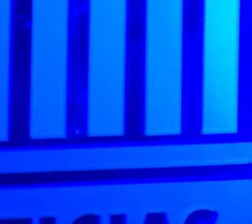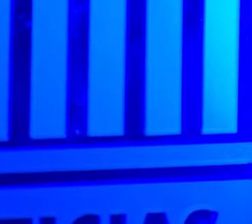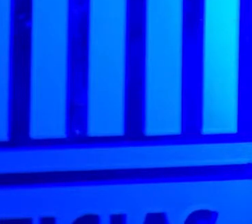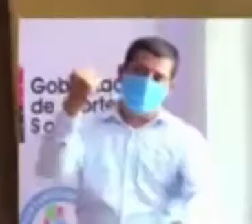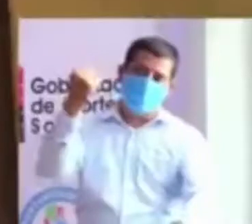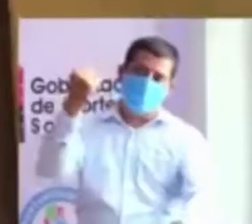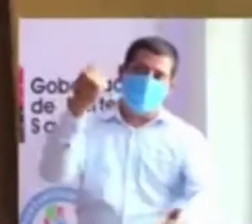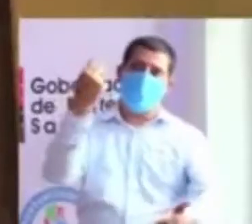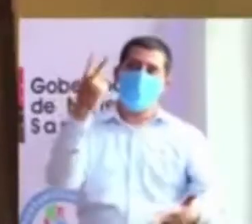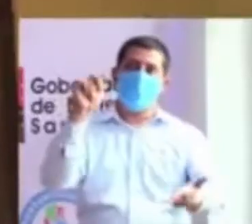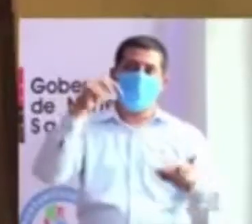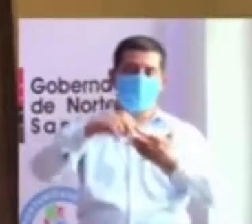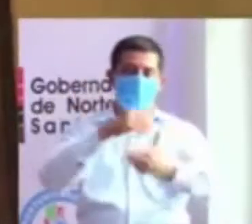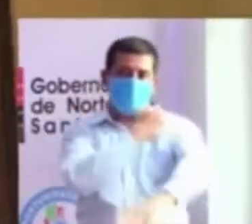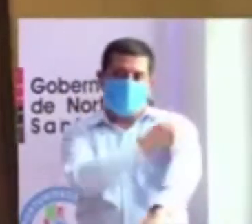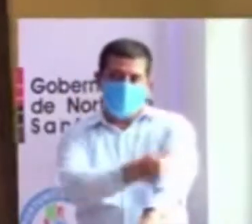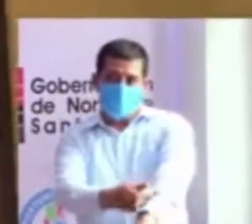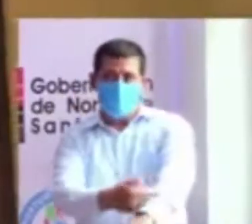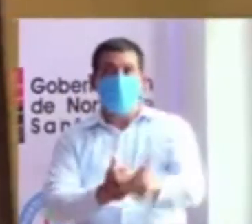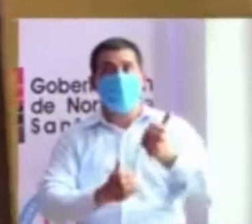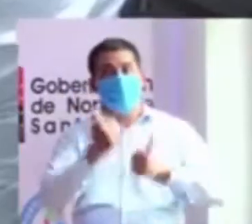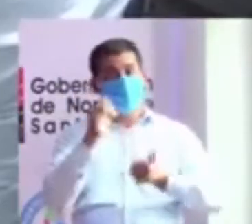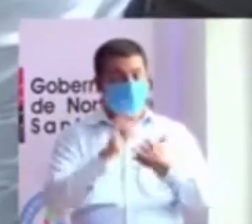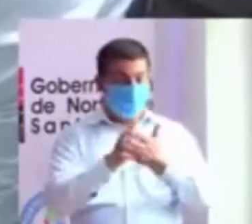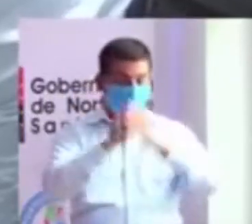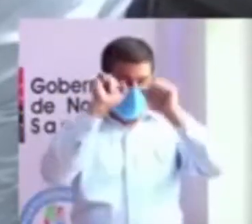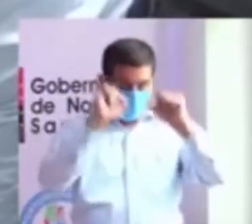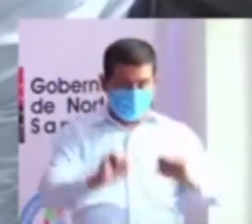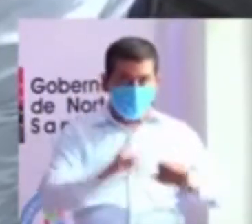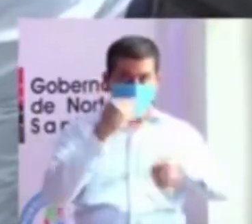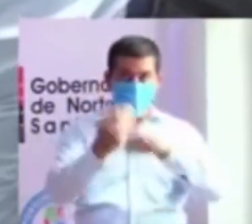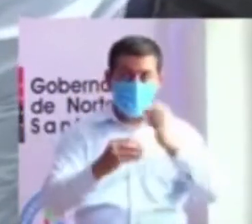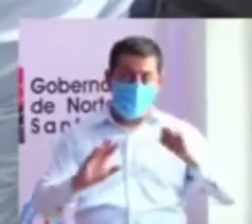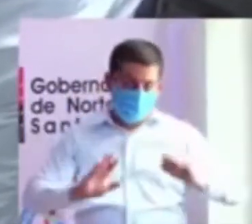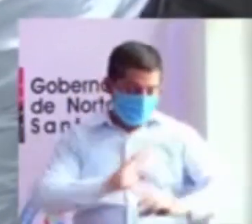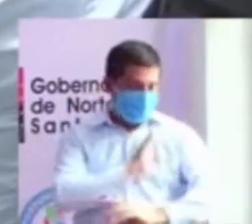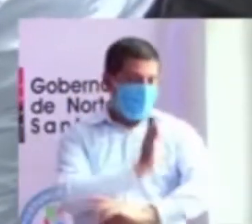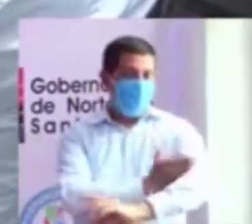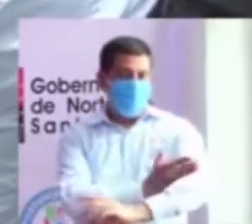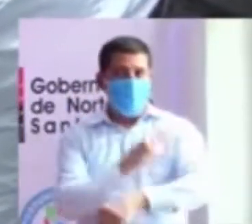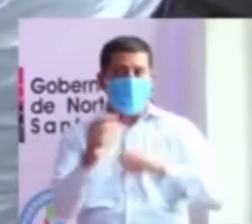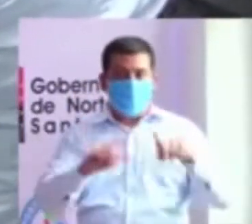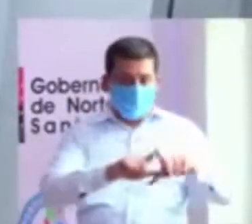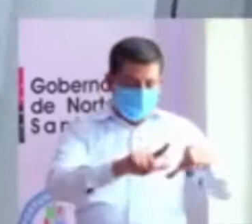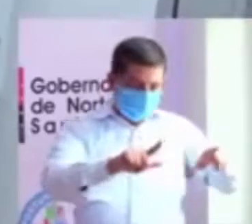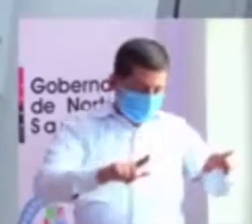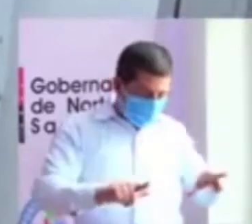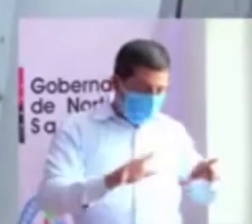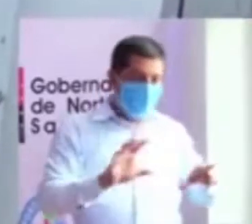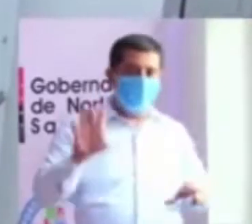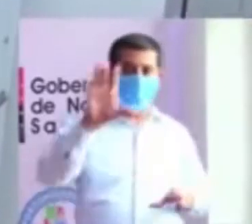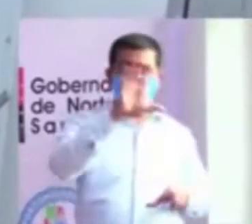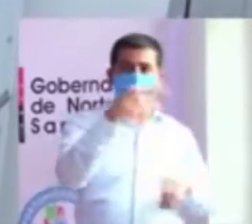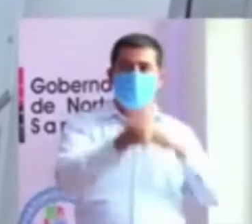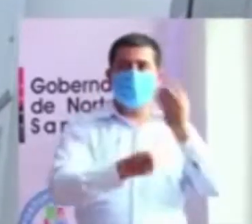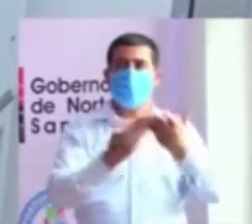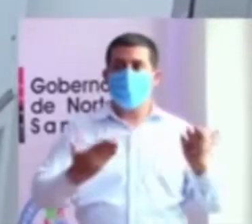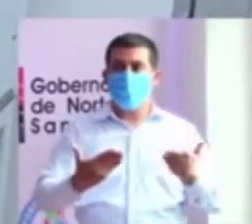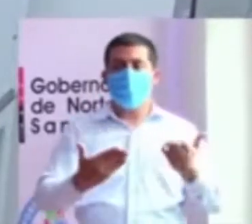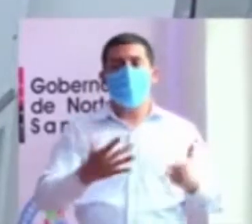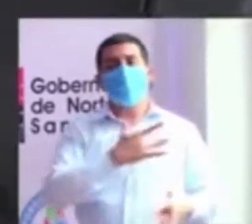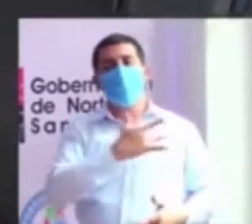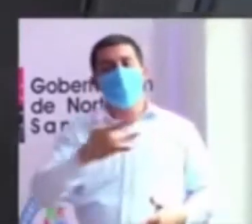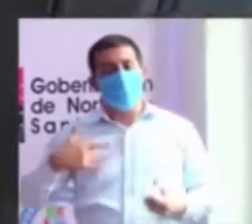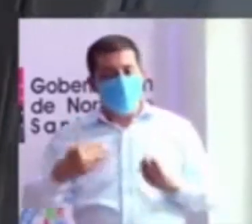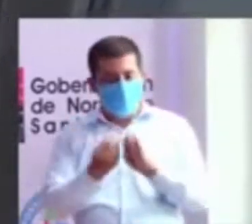virus. Solo en norte de Santander, los laboratorios de la región han procesado 18.184 pruebas